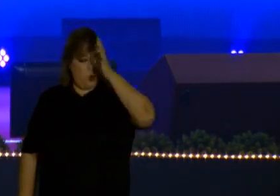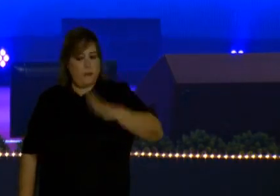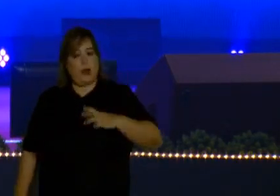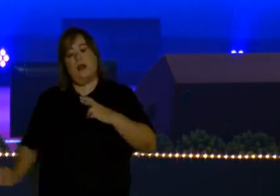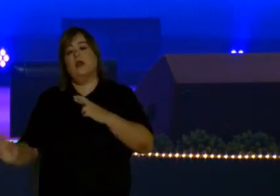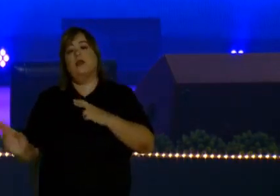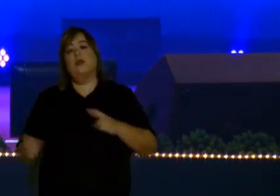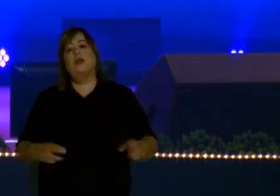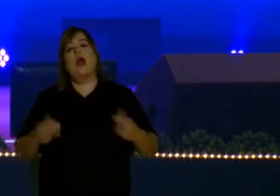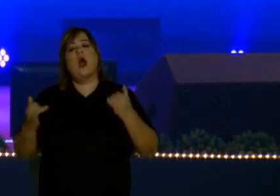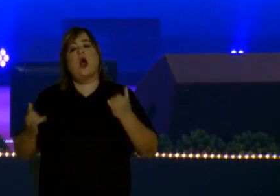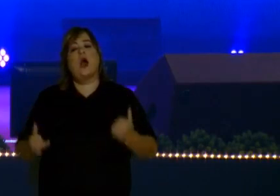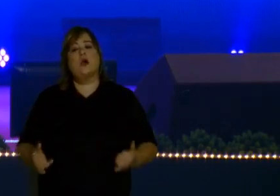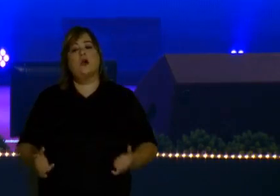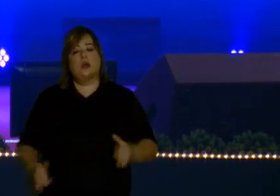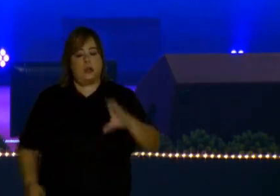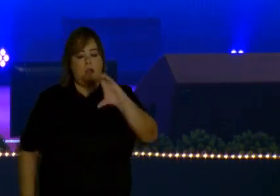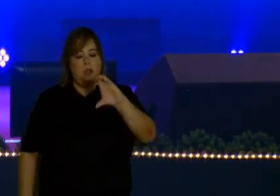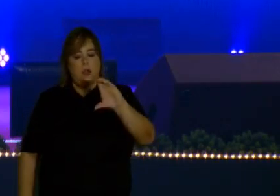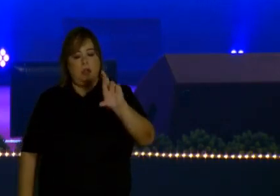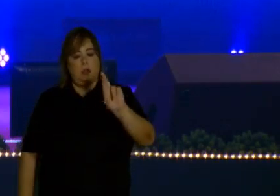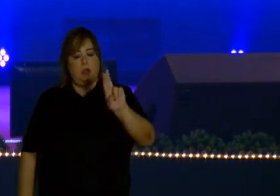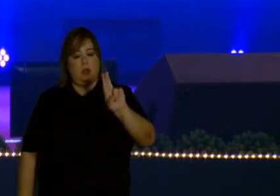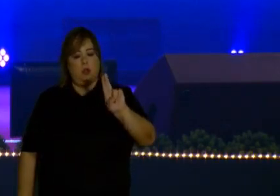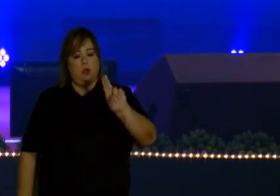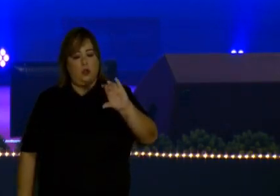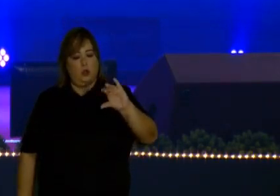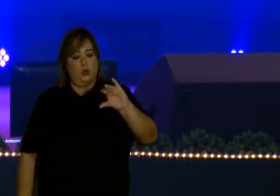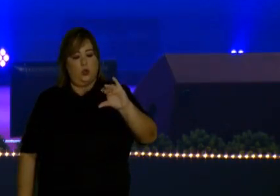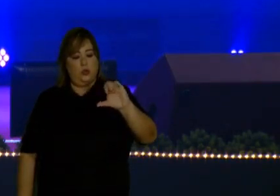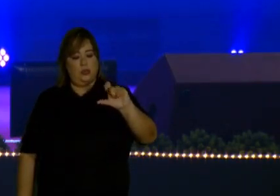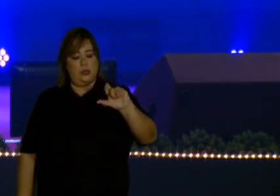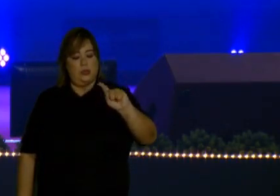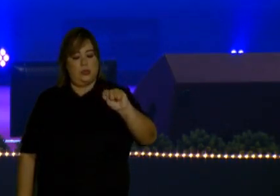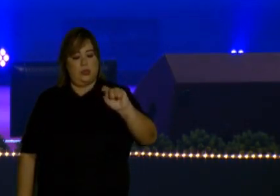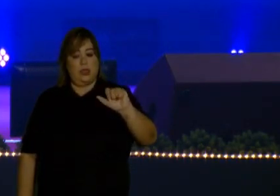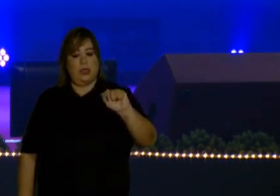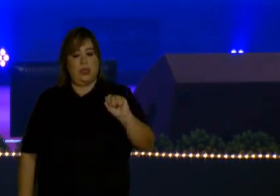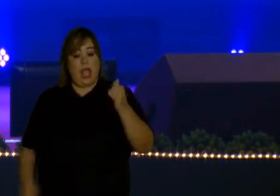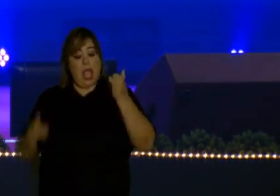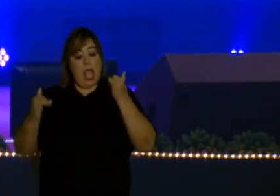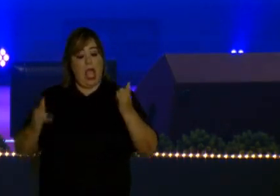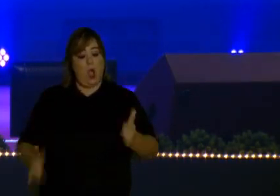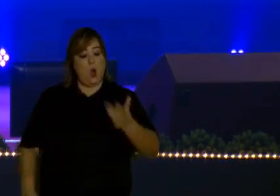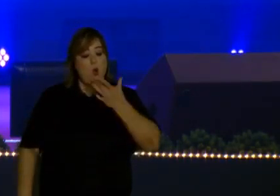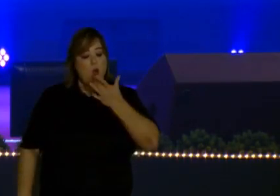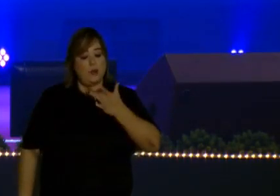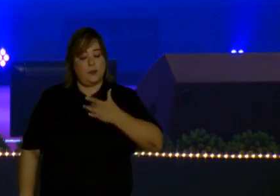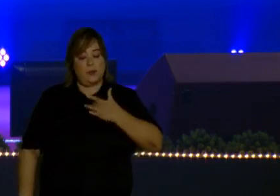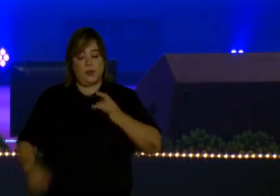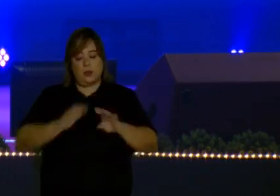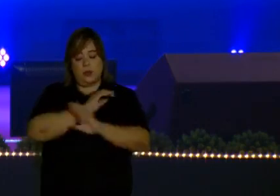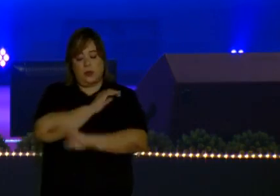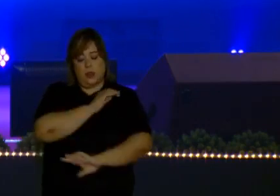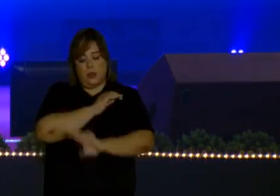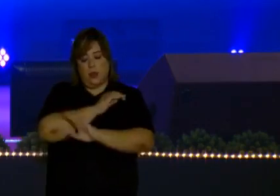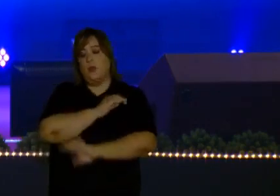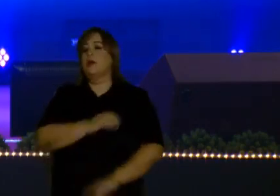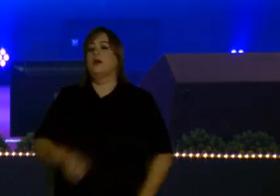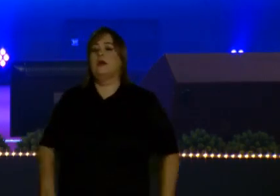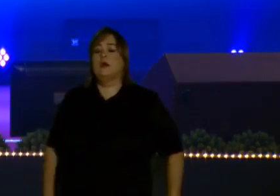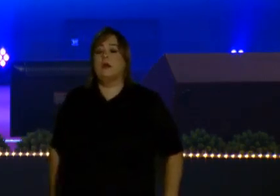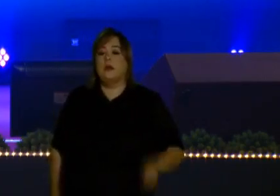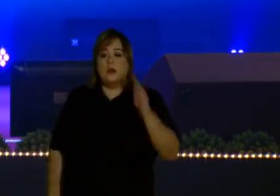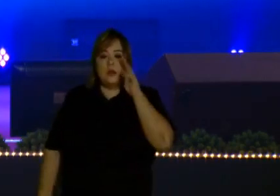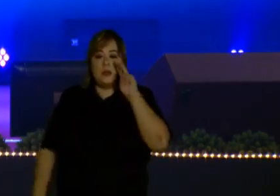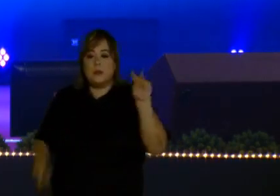póngase de pie. Crucita cumple años. Amén. Ahora en septiembre hay mucha gente linda que cumple en septiembre. Mire allá, esta